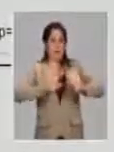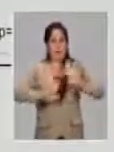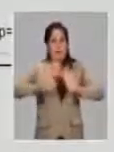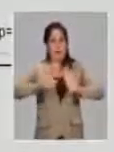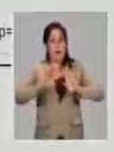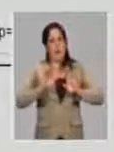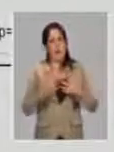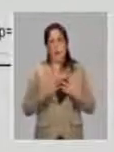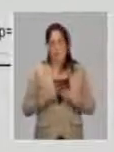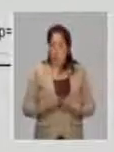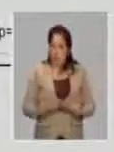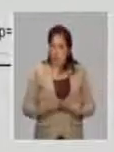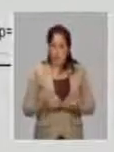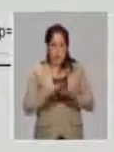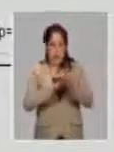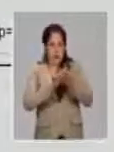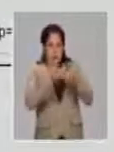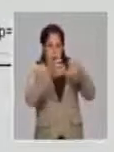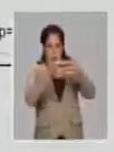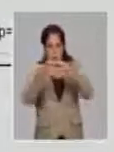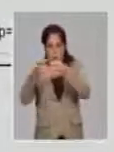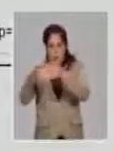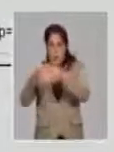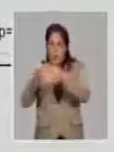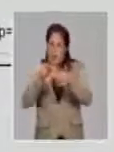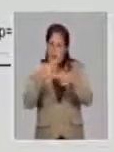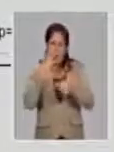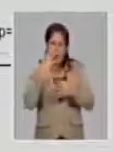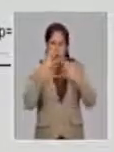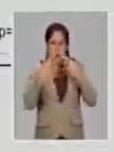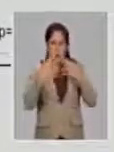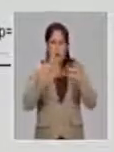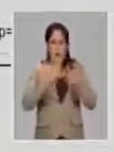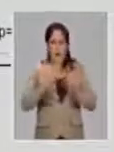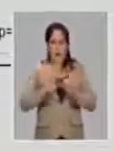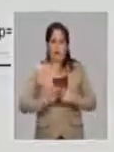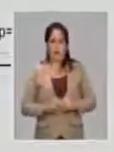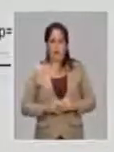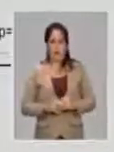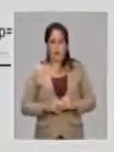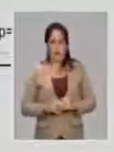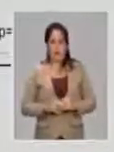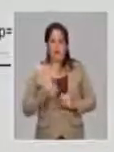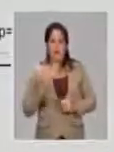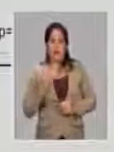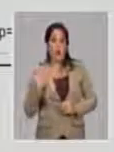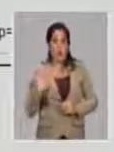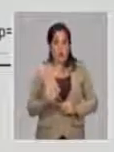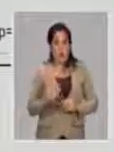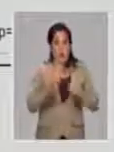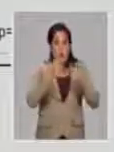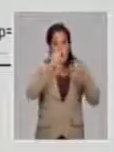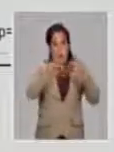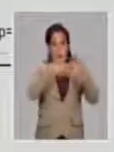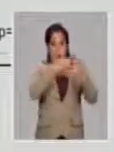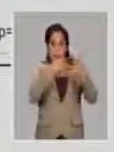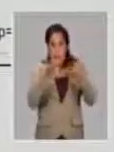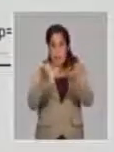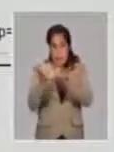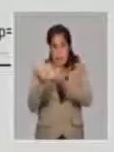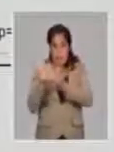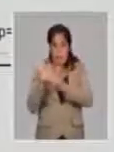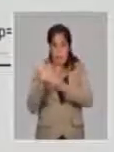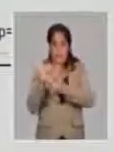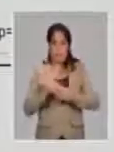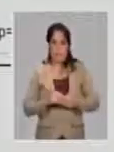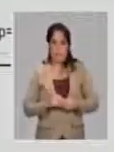de los individuos vacunados en ambos esquemas. Aquí solamente estoy trayendo los del esquema corto de inmunización con